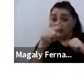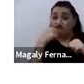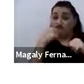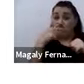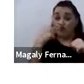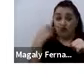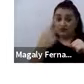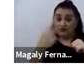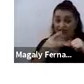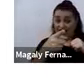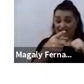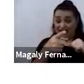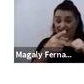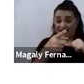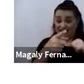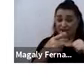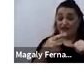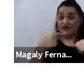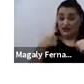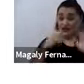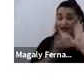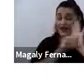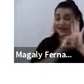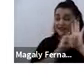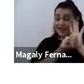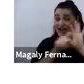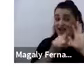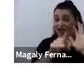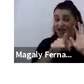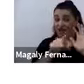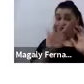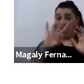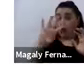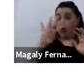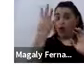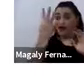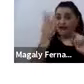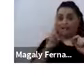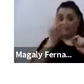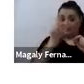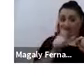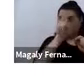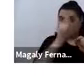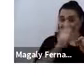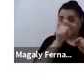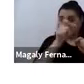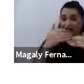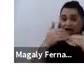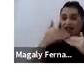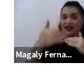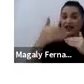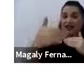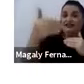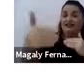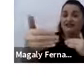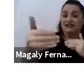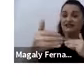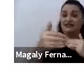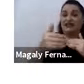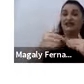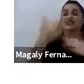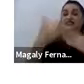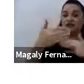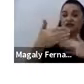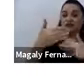ven ya le estoy identificando en la cuarta o en la quinta recesión, que va para adelante y luego acaba yendo para